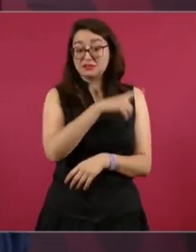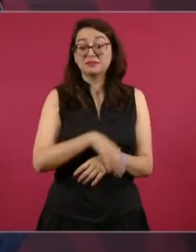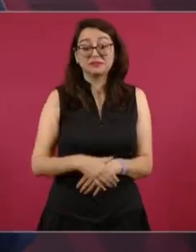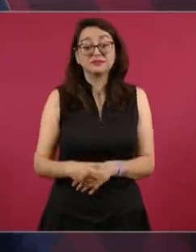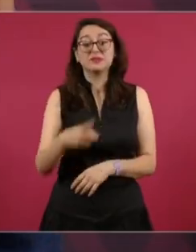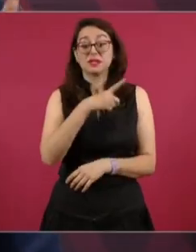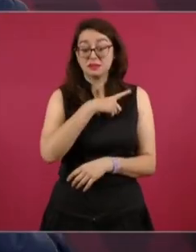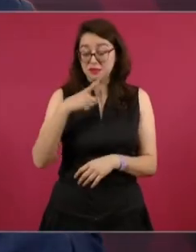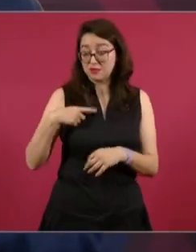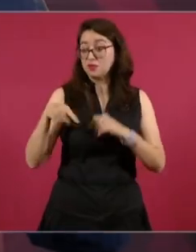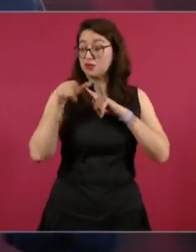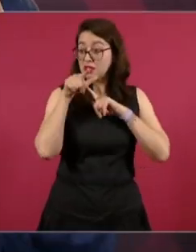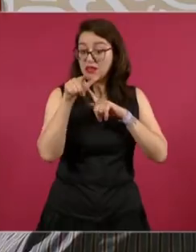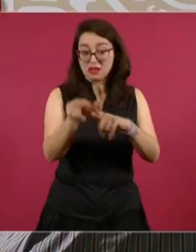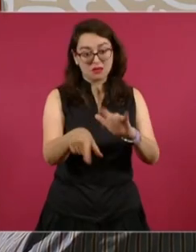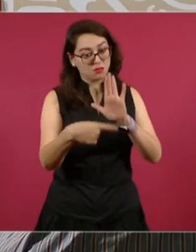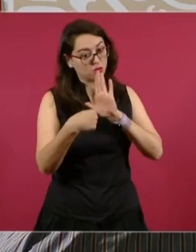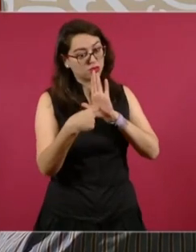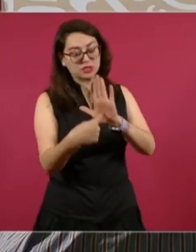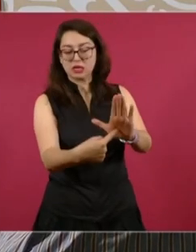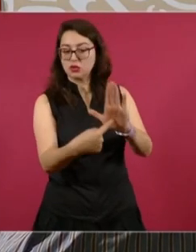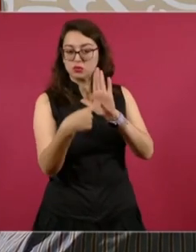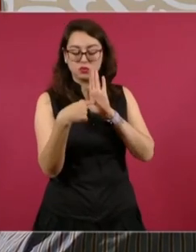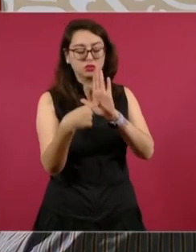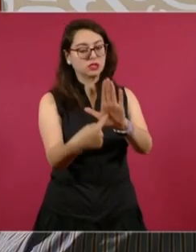un ambiente.